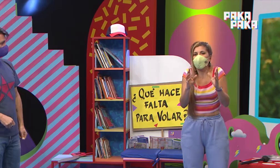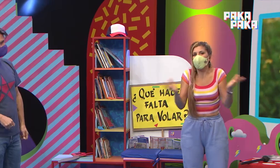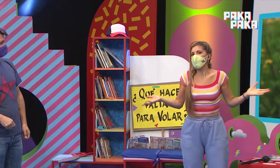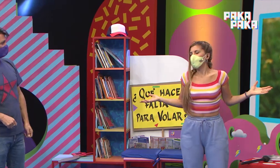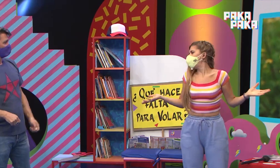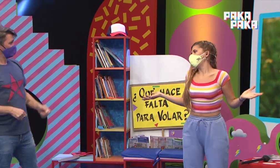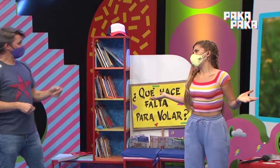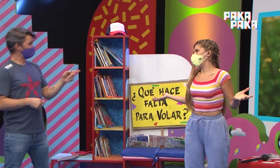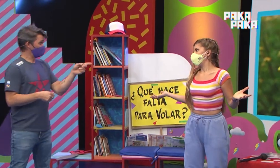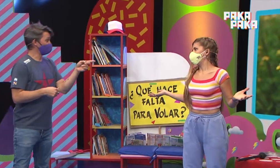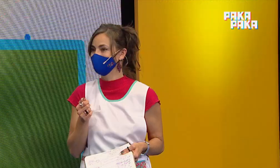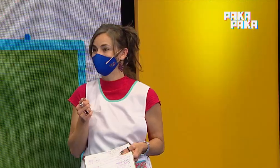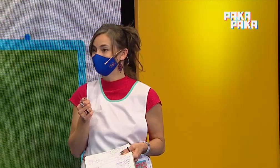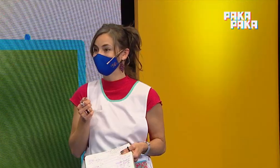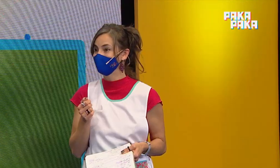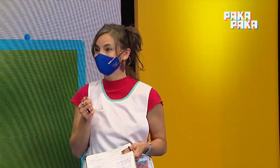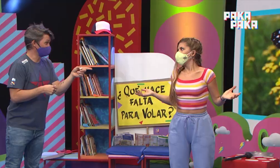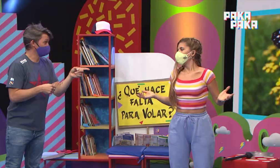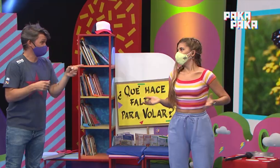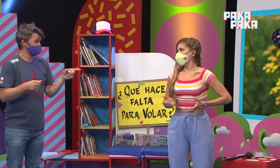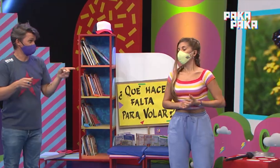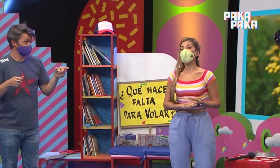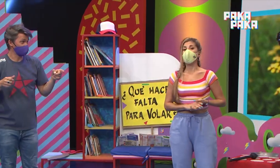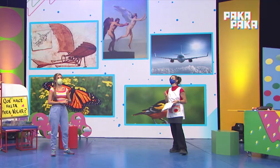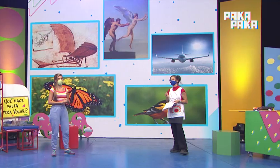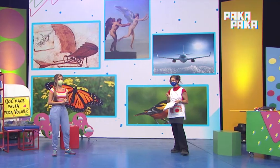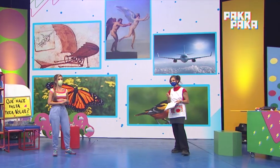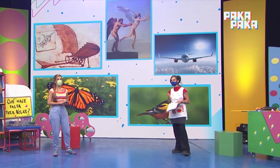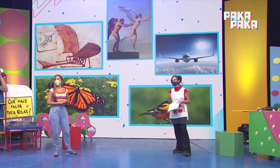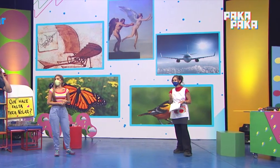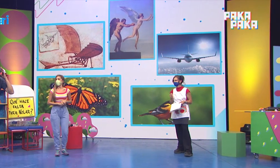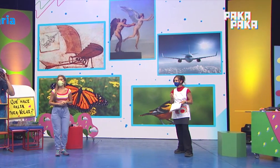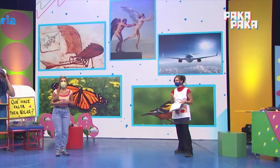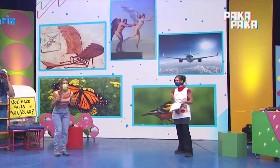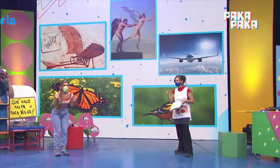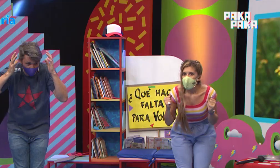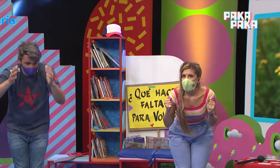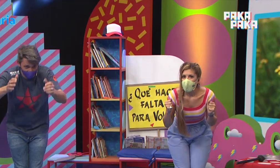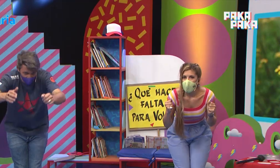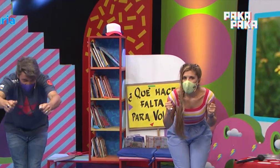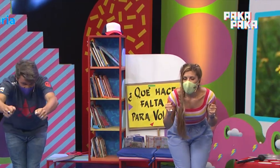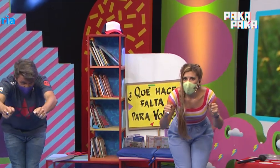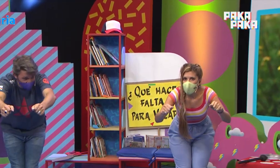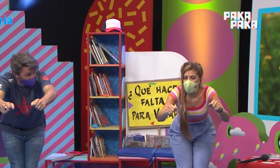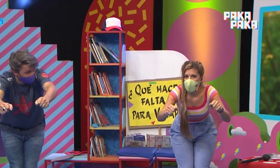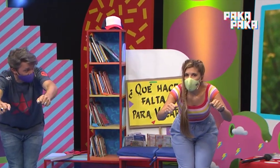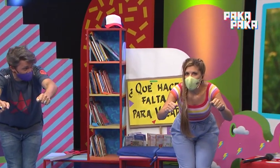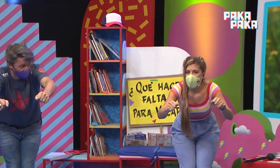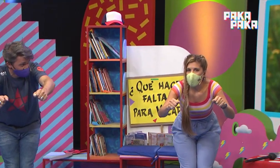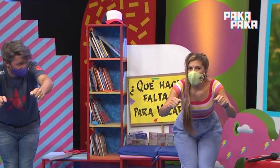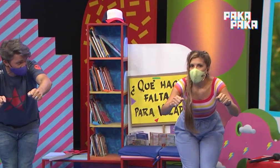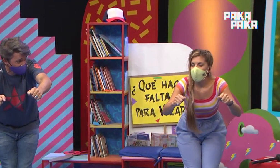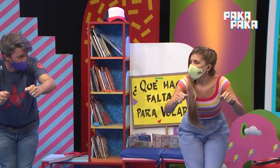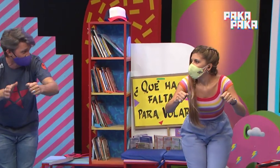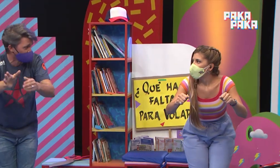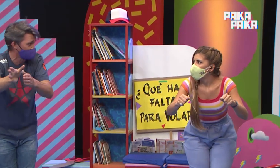no... No podemos volar. Pero en el ciclismo existe, hay una posición donde te pones con el casco así y se forma. Si